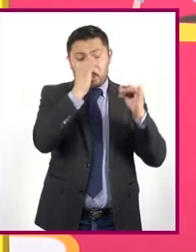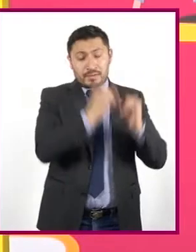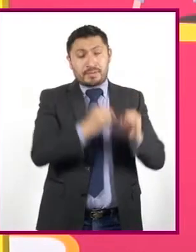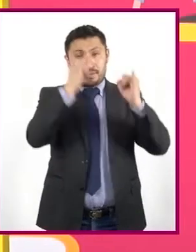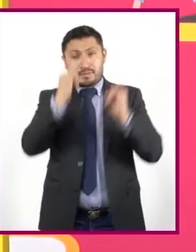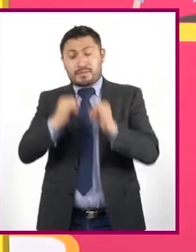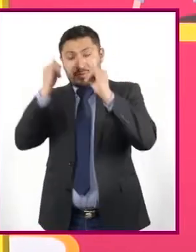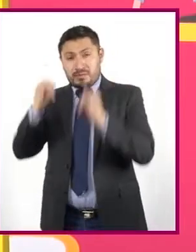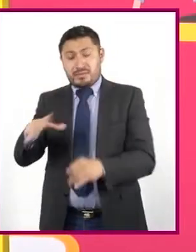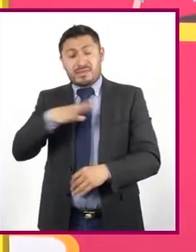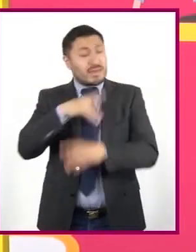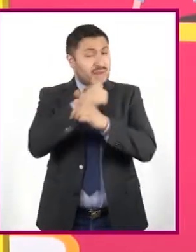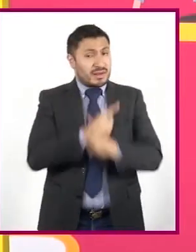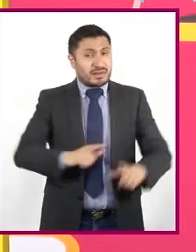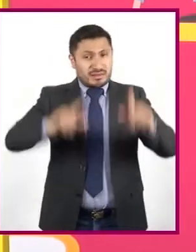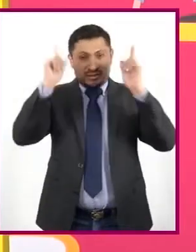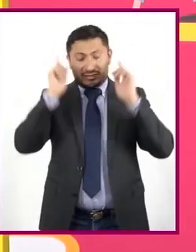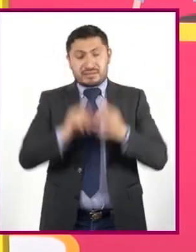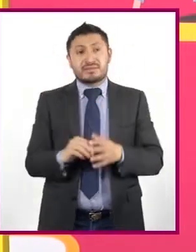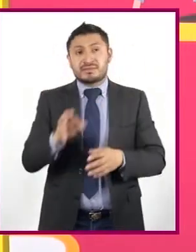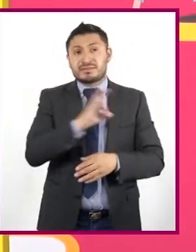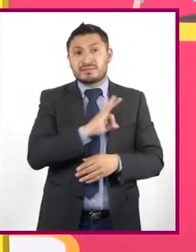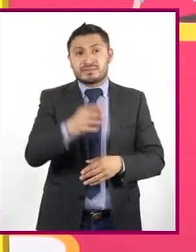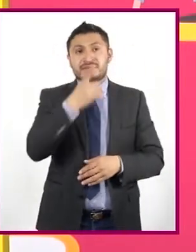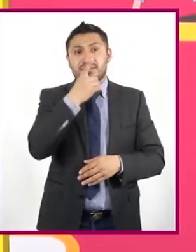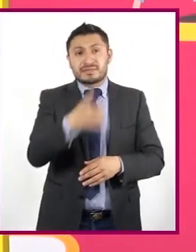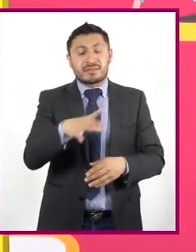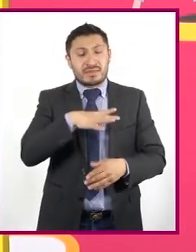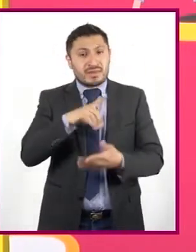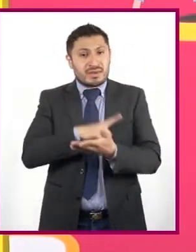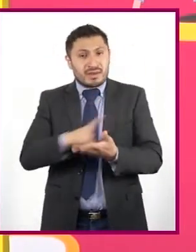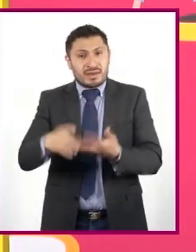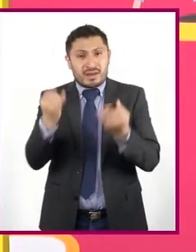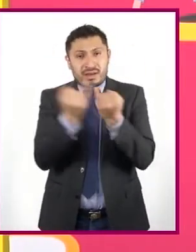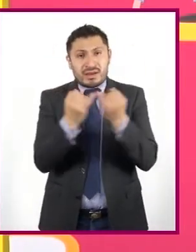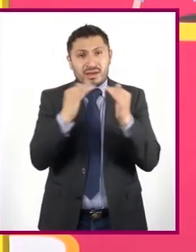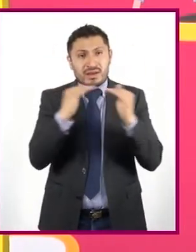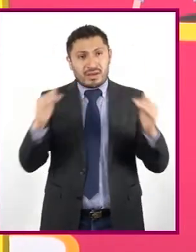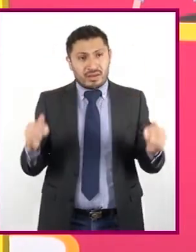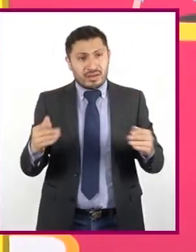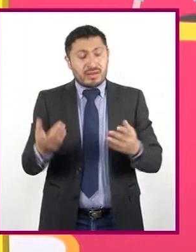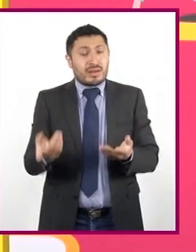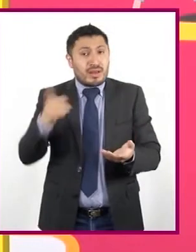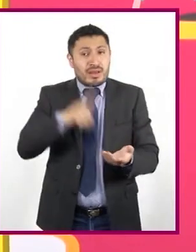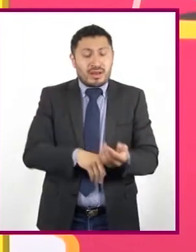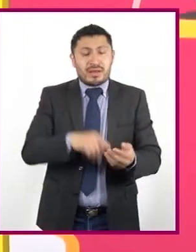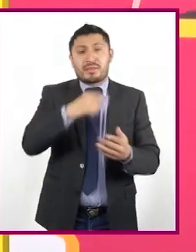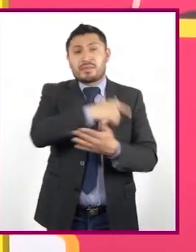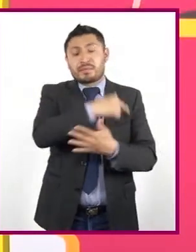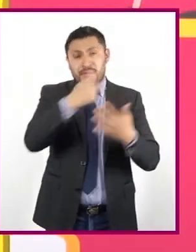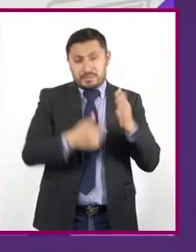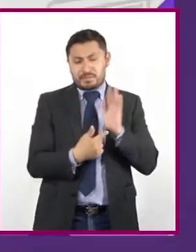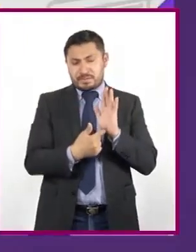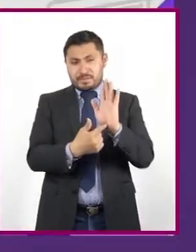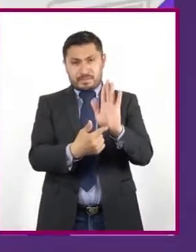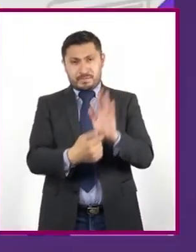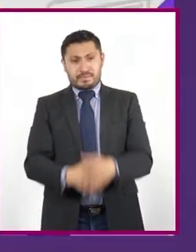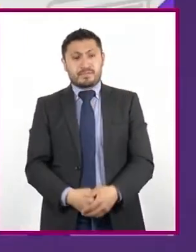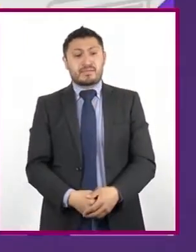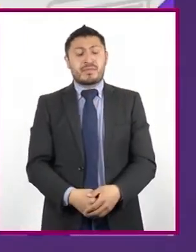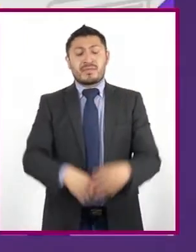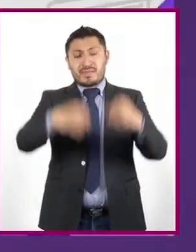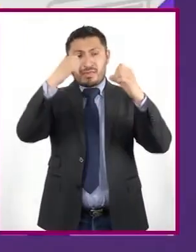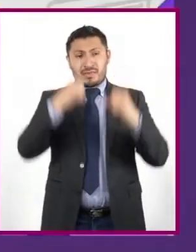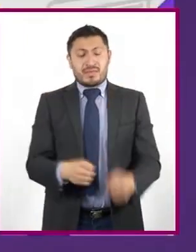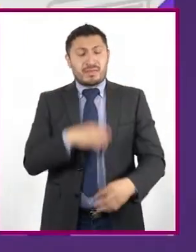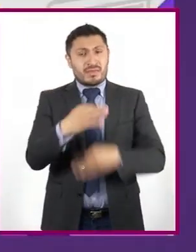mismas en libertad. Podemos decir que el derecho a la igualdad incluye los siguientes preceptos: